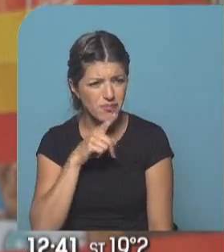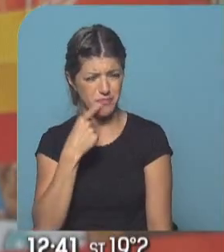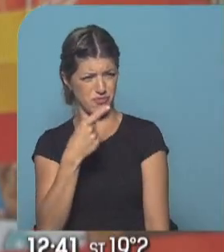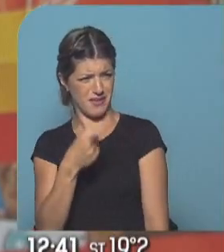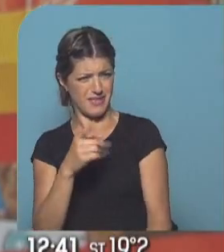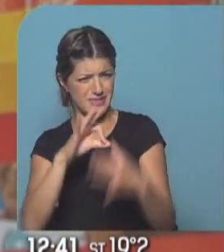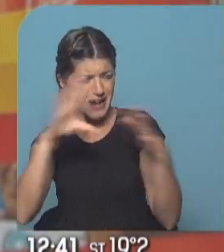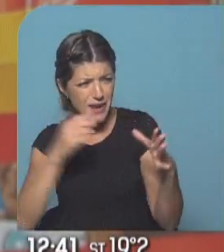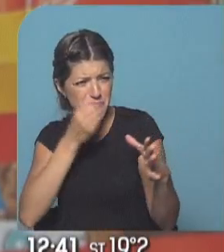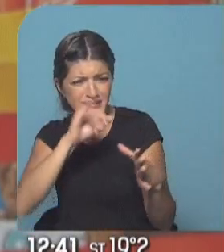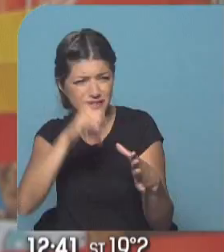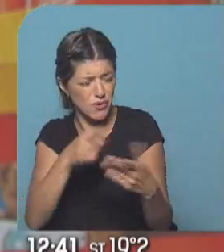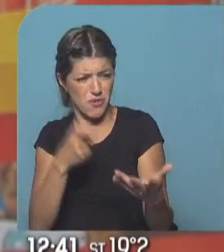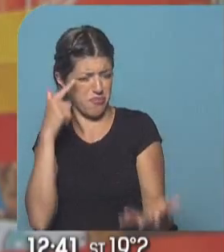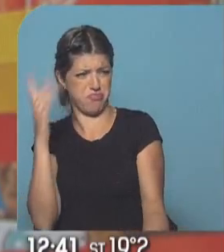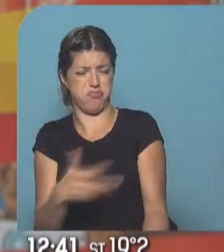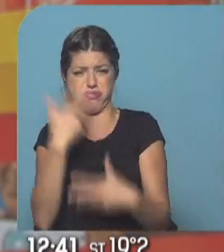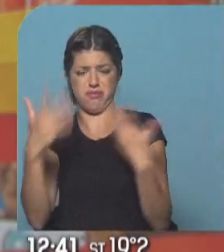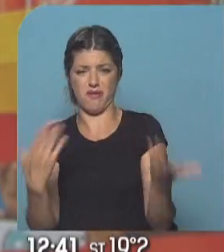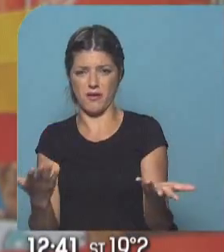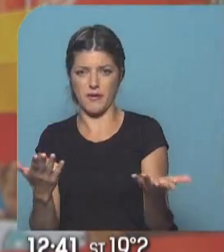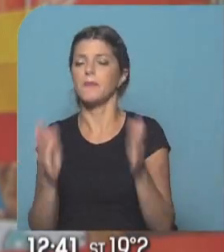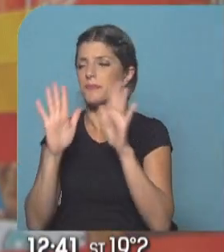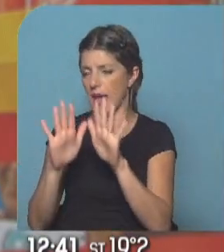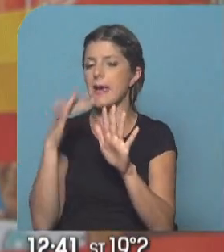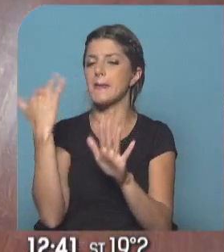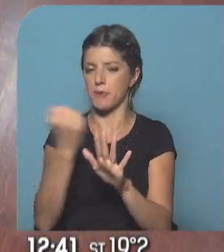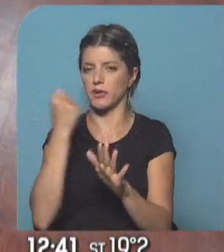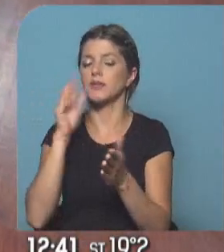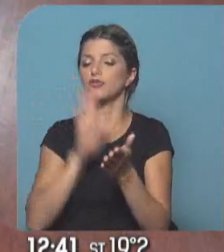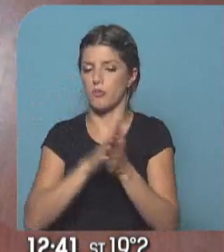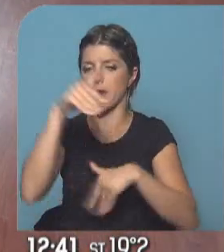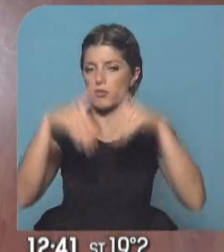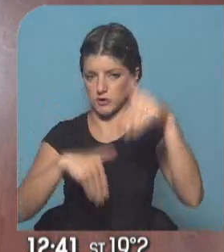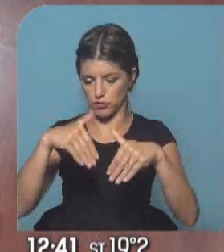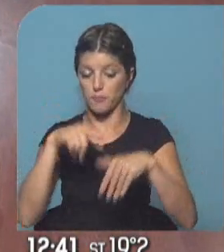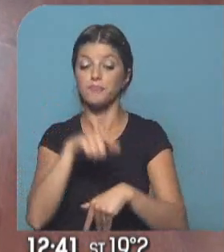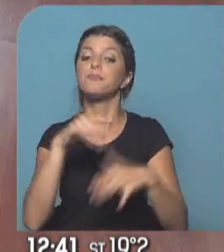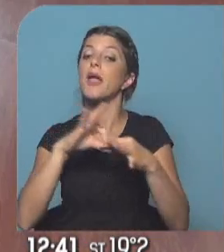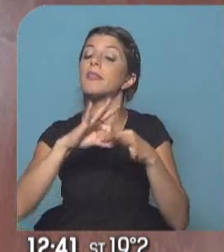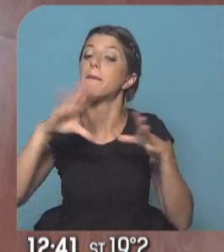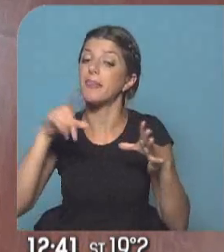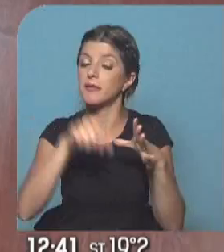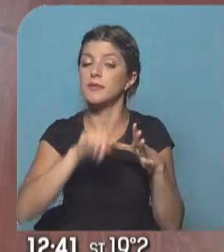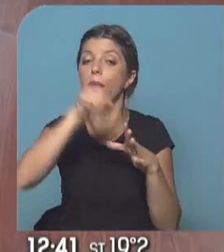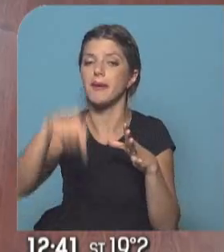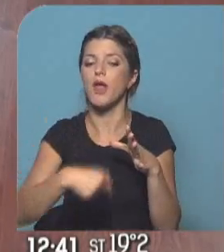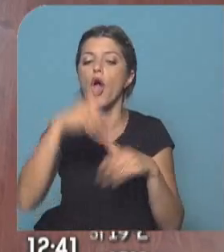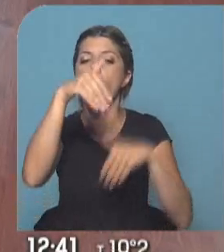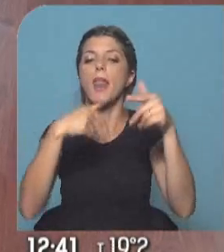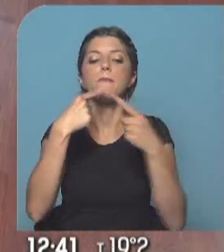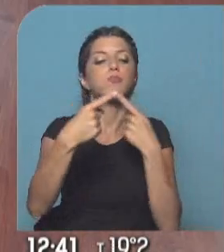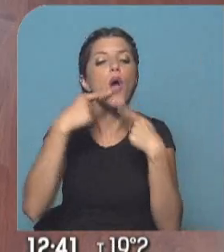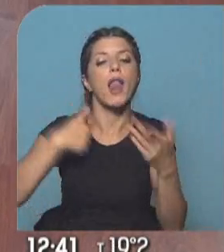porque no queda claro. Ahora me parece que detrás de esto hay una cuestión que es la cuestión de los referéndums. La independencia de Cataluña se iba a tramitar a través de este referéndum fallido que se